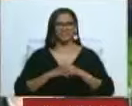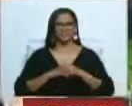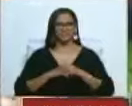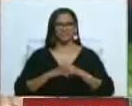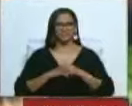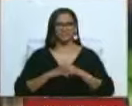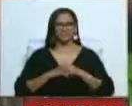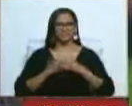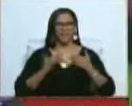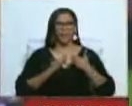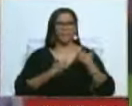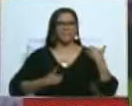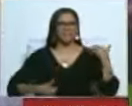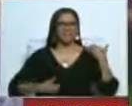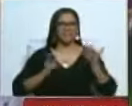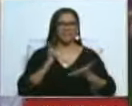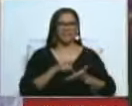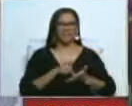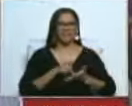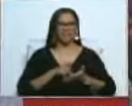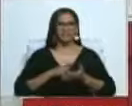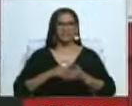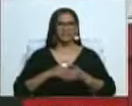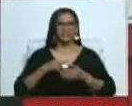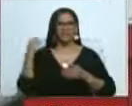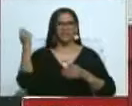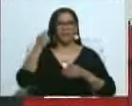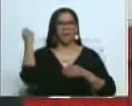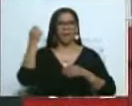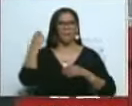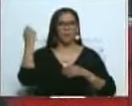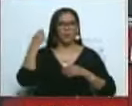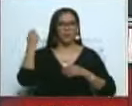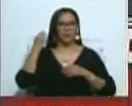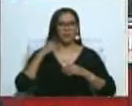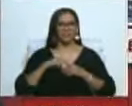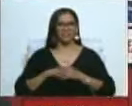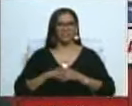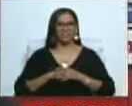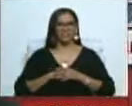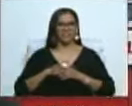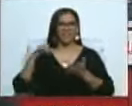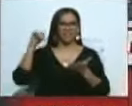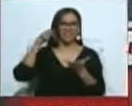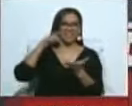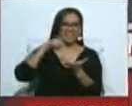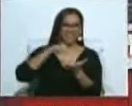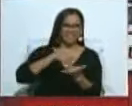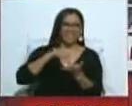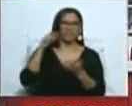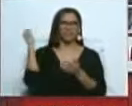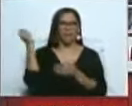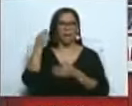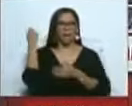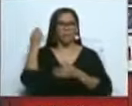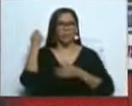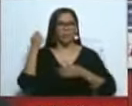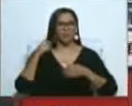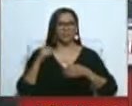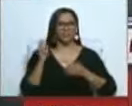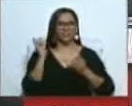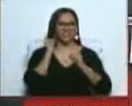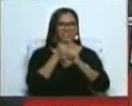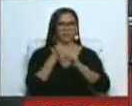El presidente viene de una... estaba en Apure, aterrizando de Apure ahorita, directo para el mazo.